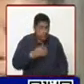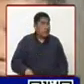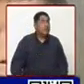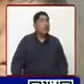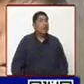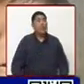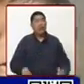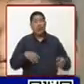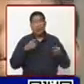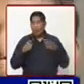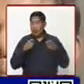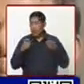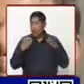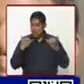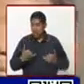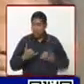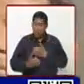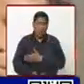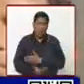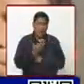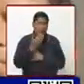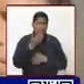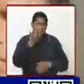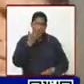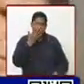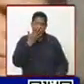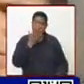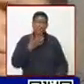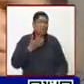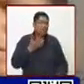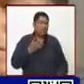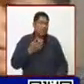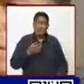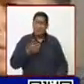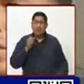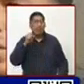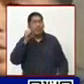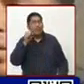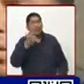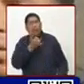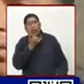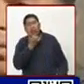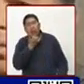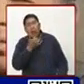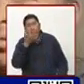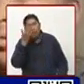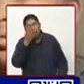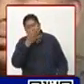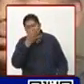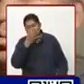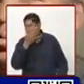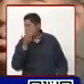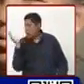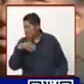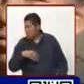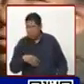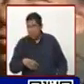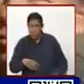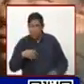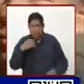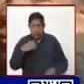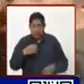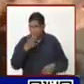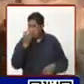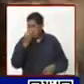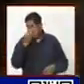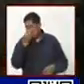En el control que han hecho hoy en la mañana sentí un mal olor y es por esa situación de que ellos llaman a las centrales radiopatrullas para